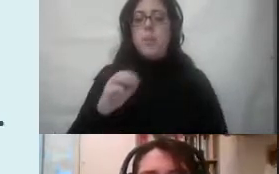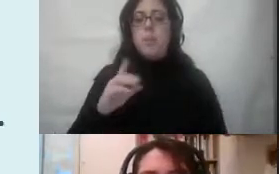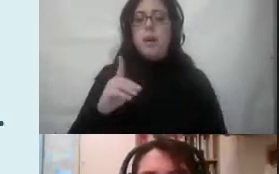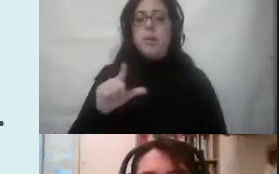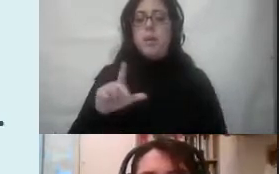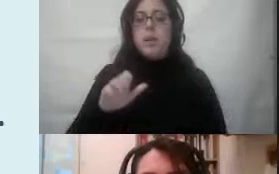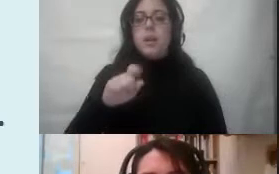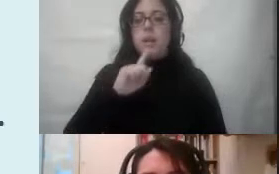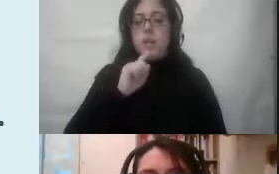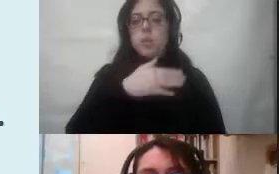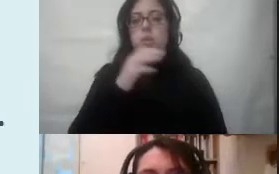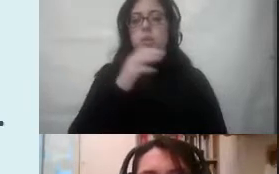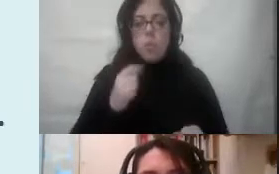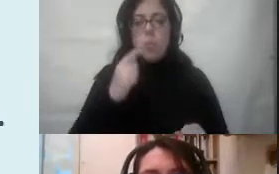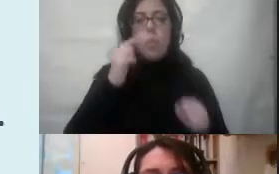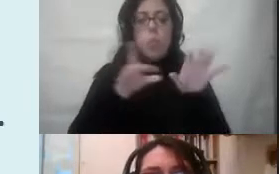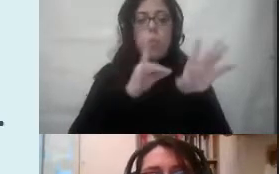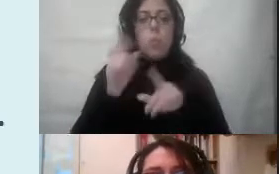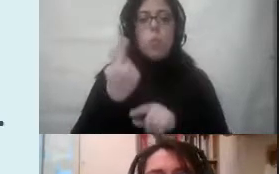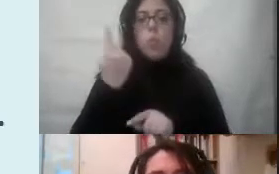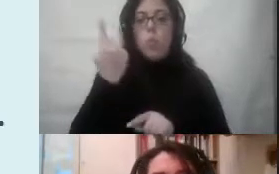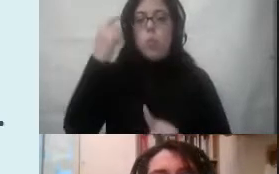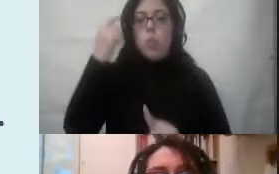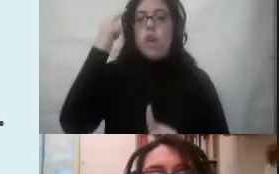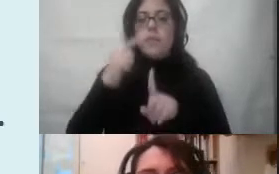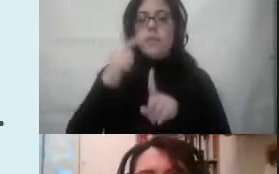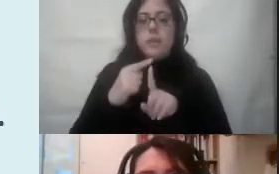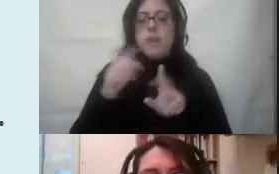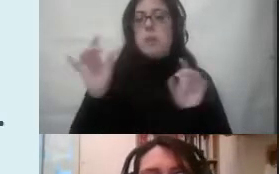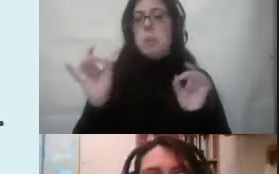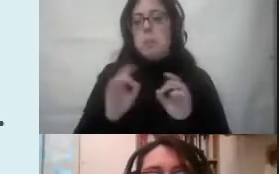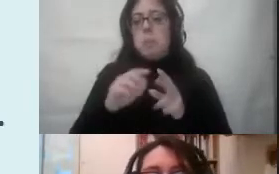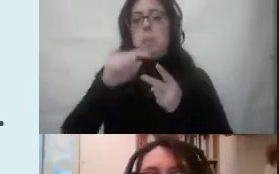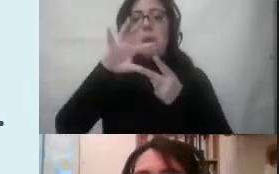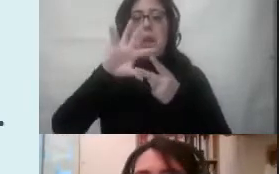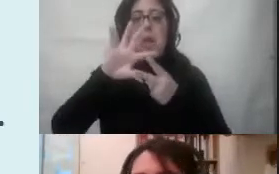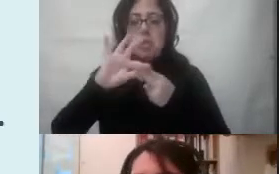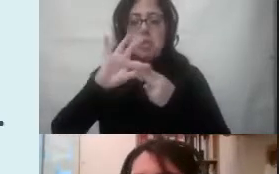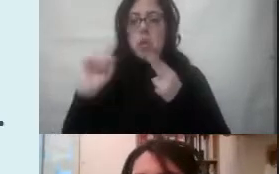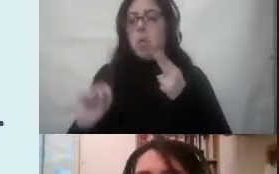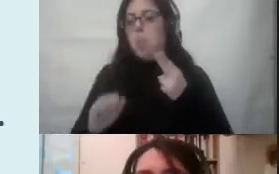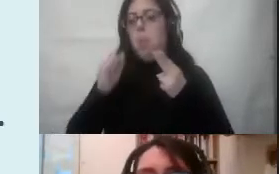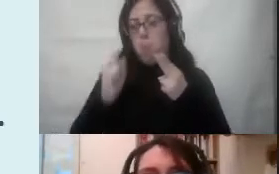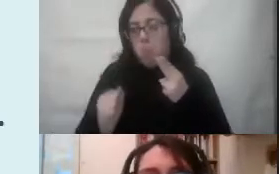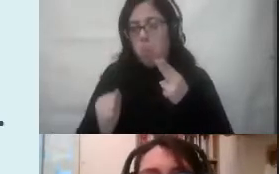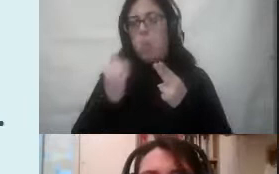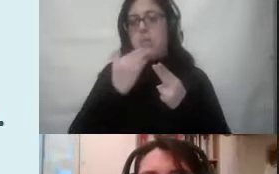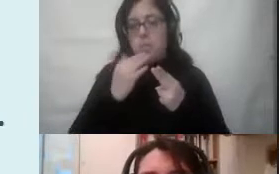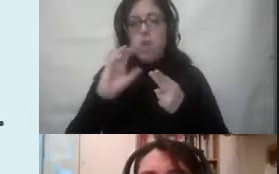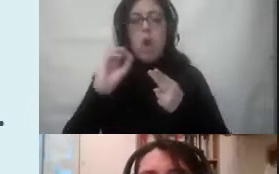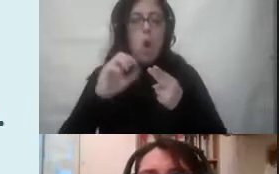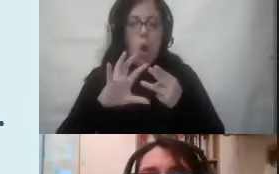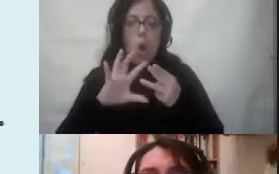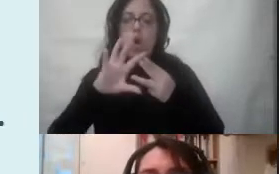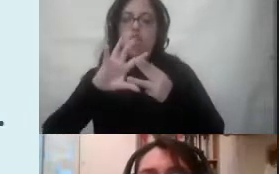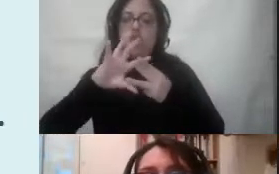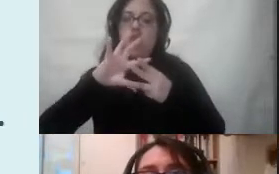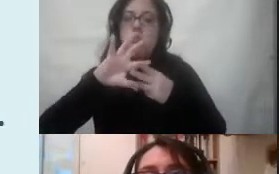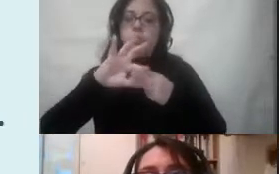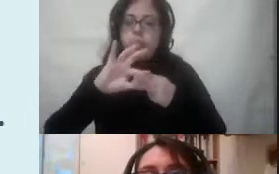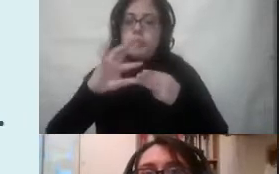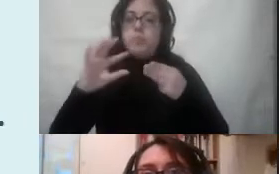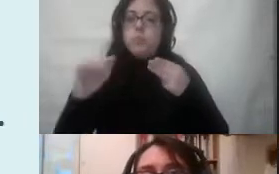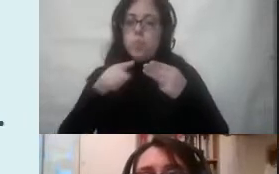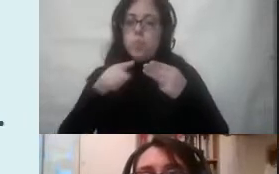Ustedes pueden elegir un objetivo, elegir combinar dos objetivos, si quieren pueden combinar estos tres objetivos. La idea es que